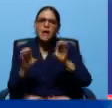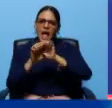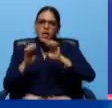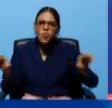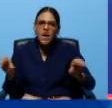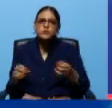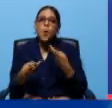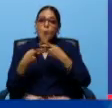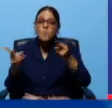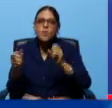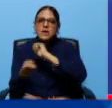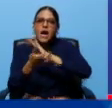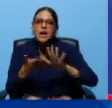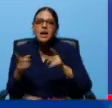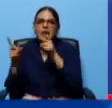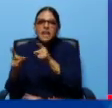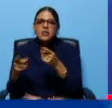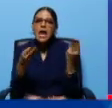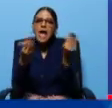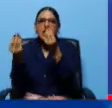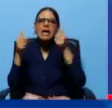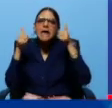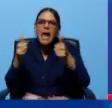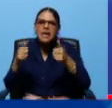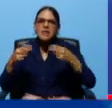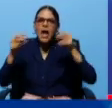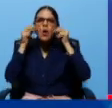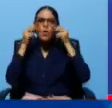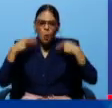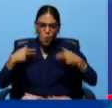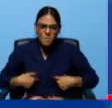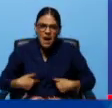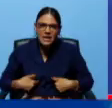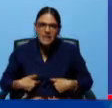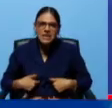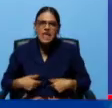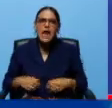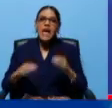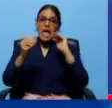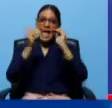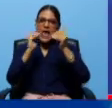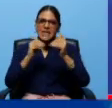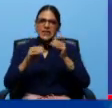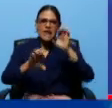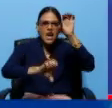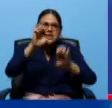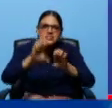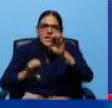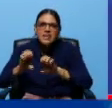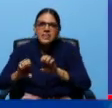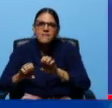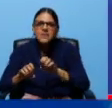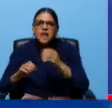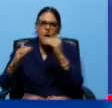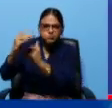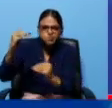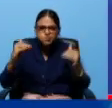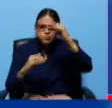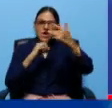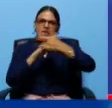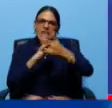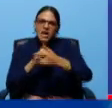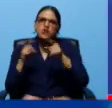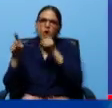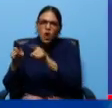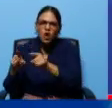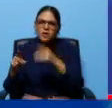pública, gratuita, de calidad, humanista, ética, científica y de alto nivel tecnológico,